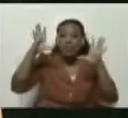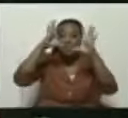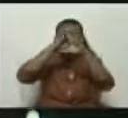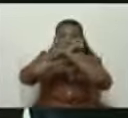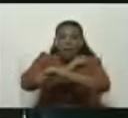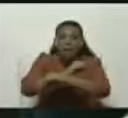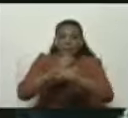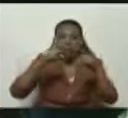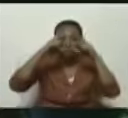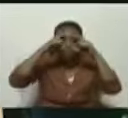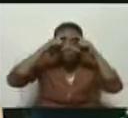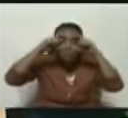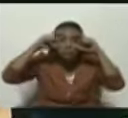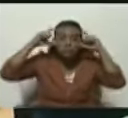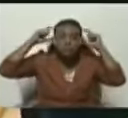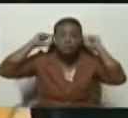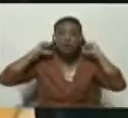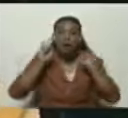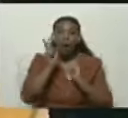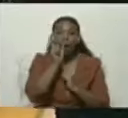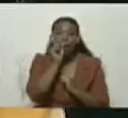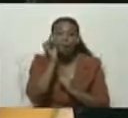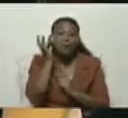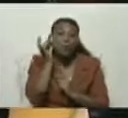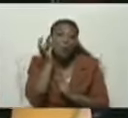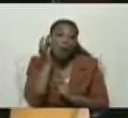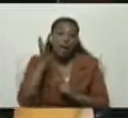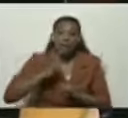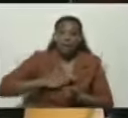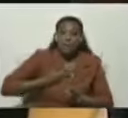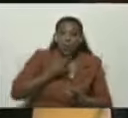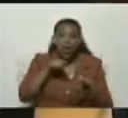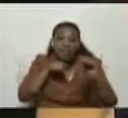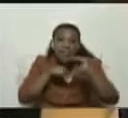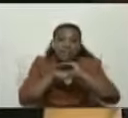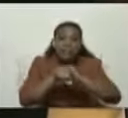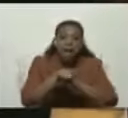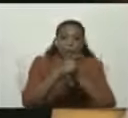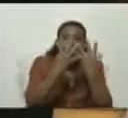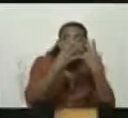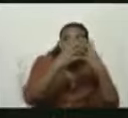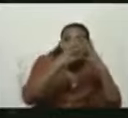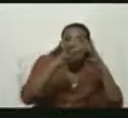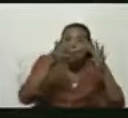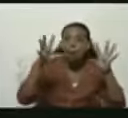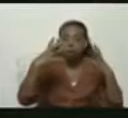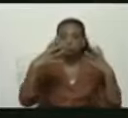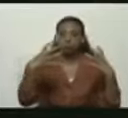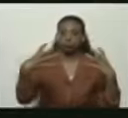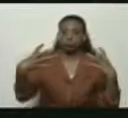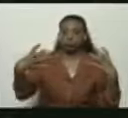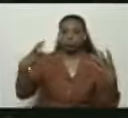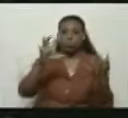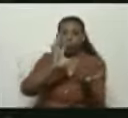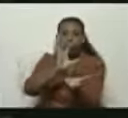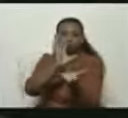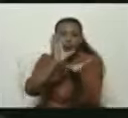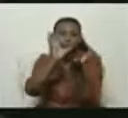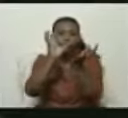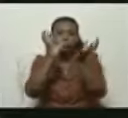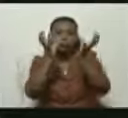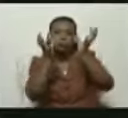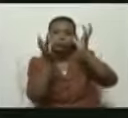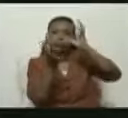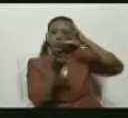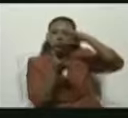lentes podrán las venezolanas y venezolanos, los caraqueños y caraqueñas, colocarse y hacer un paseo por